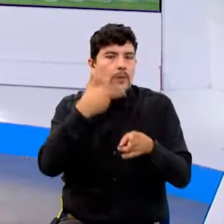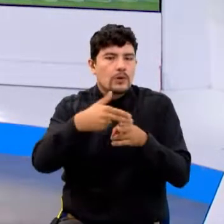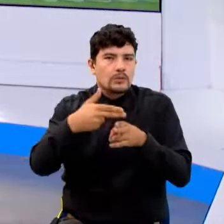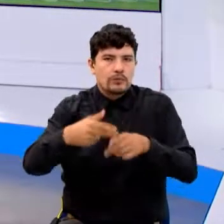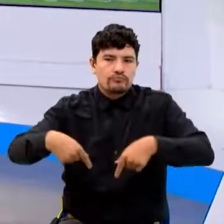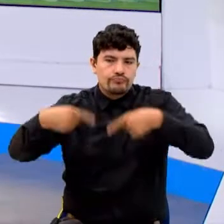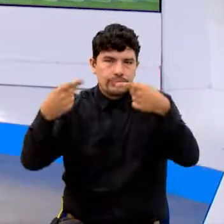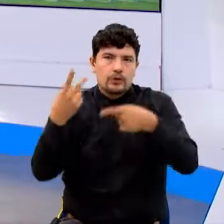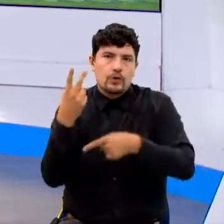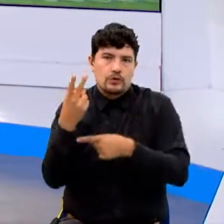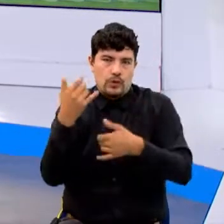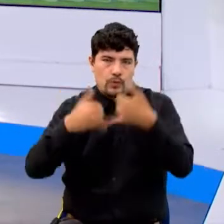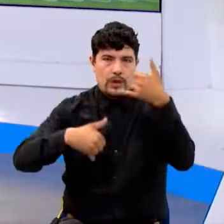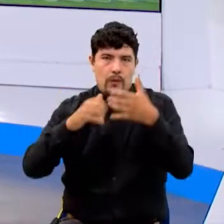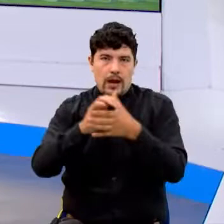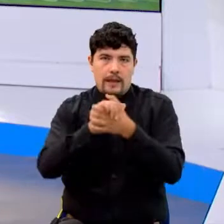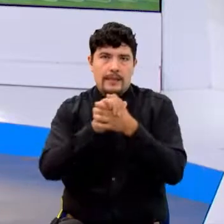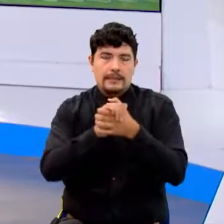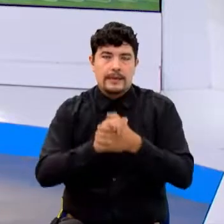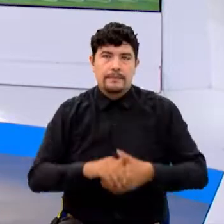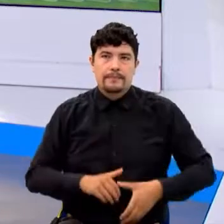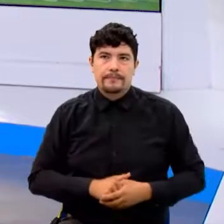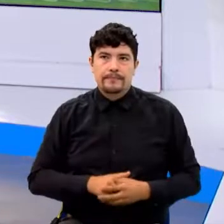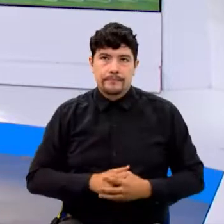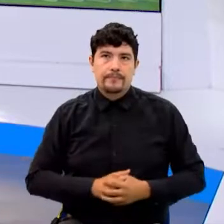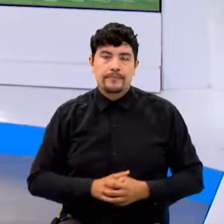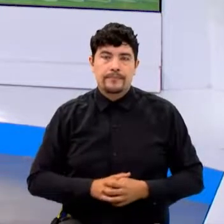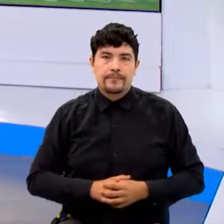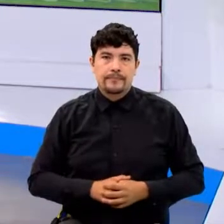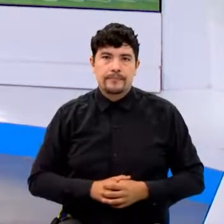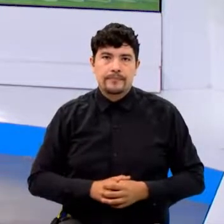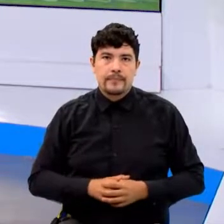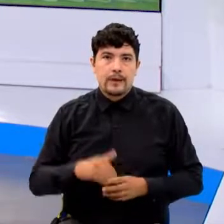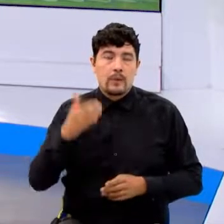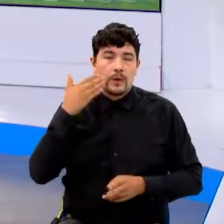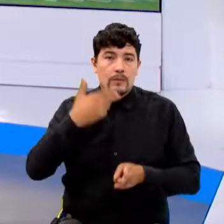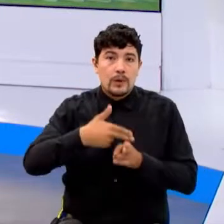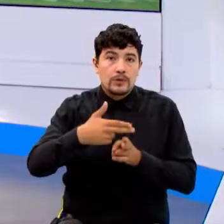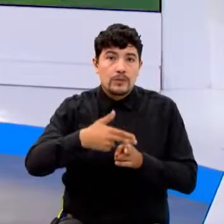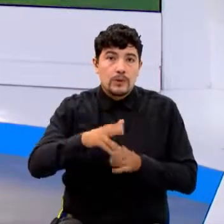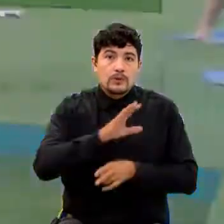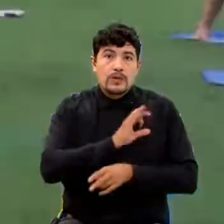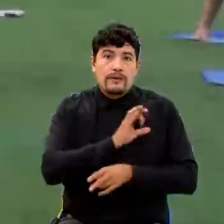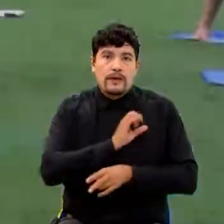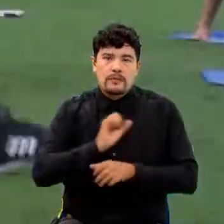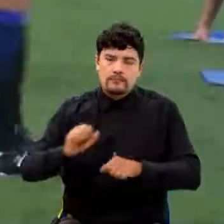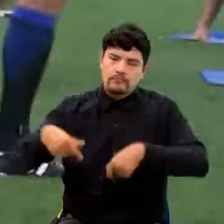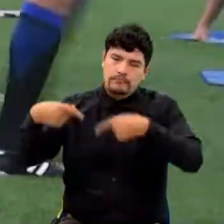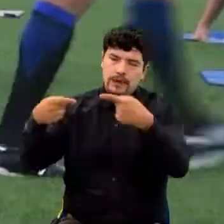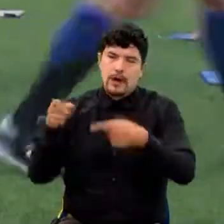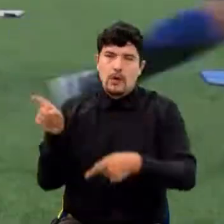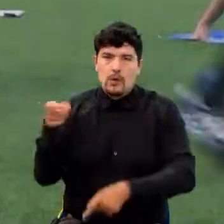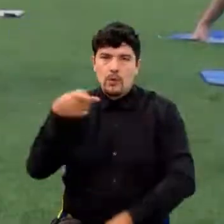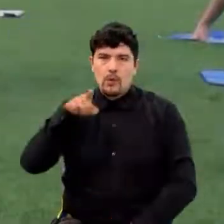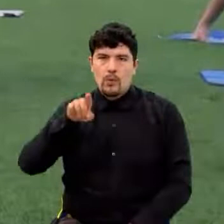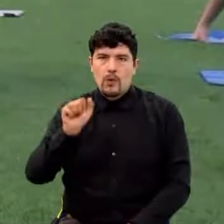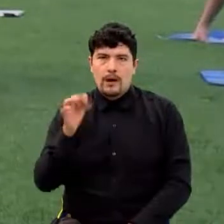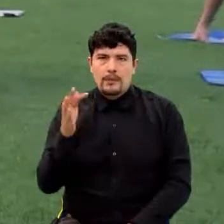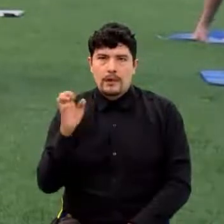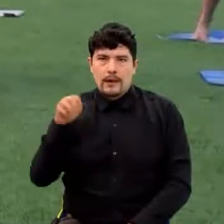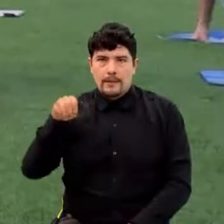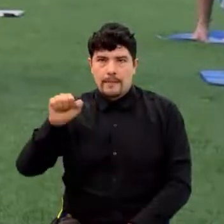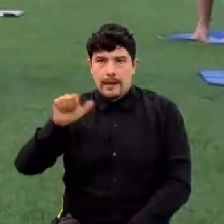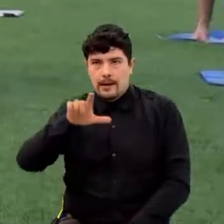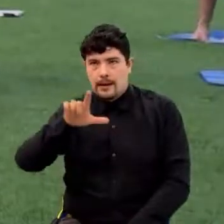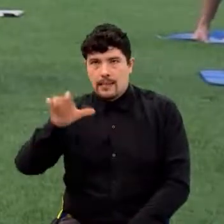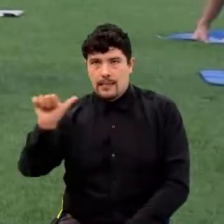Será el debut de Néstor Lorenzo, el primero frente a Guatemala el próximo sábado. Estar en la Selección Colombia, aunque sea para un